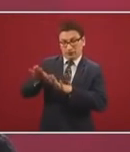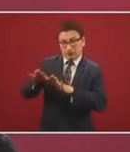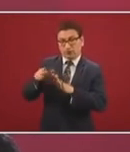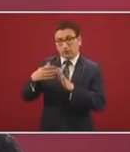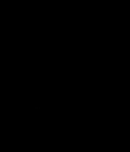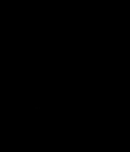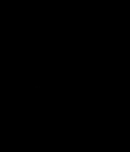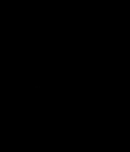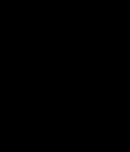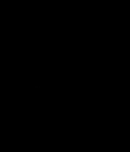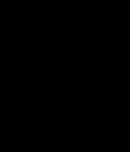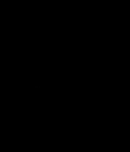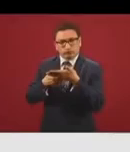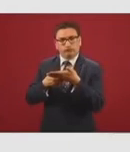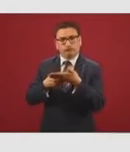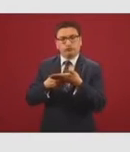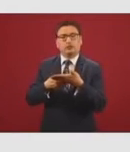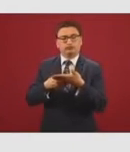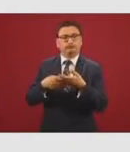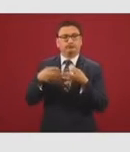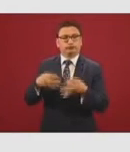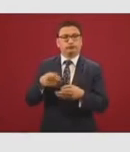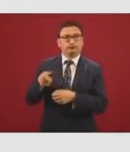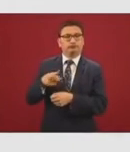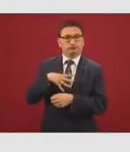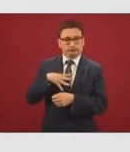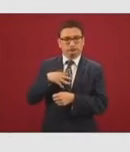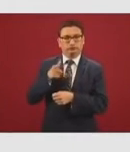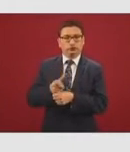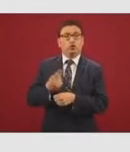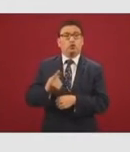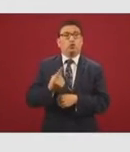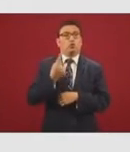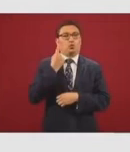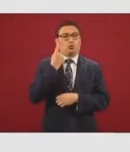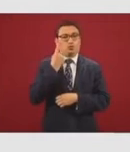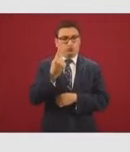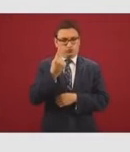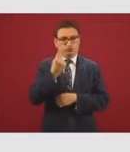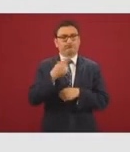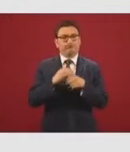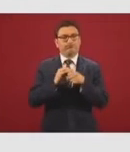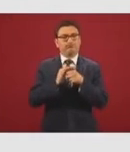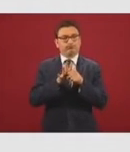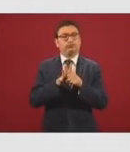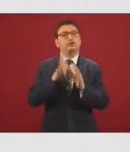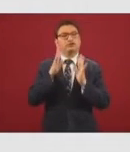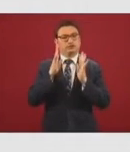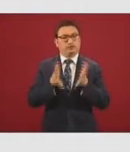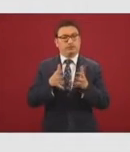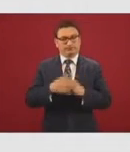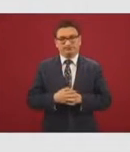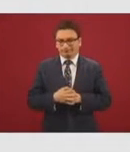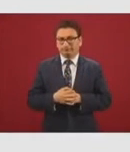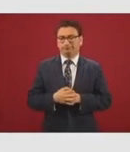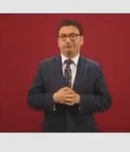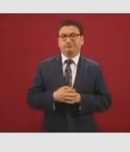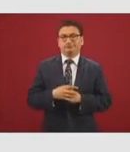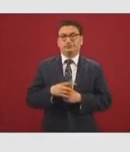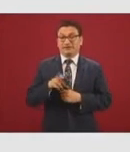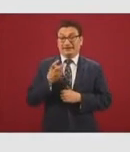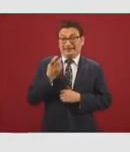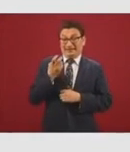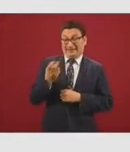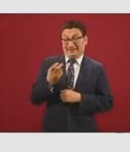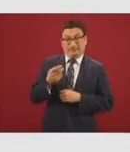próximas horas. De modo que tenemos ya un caso confirmado de coronavirus, este consideraríamos que es el caso